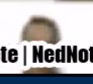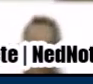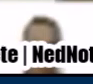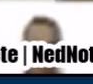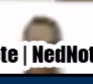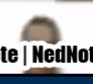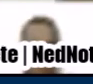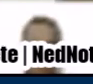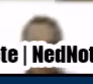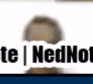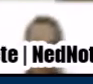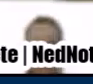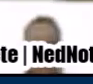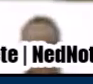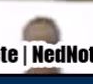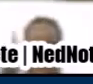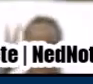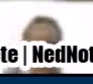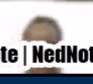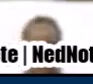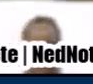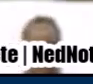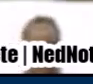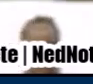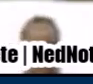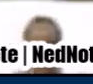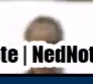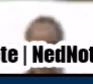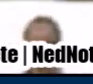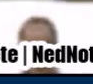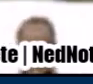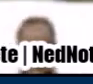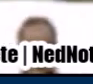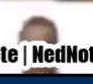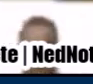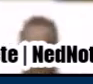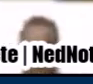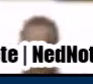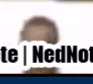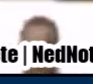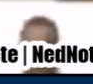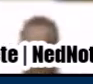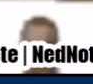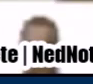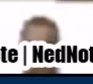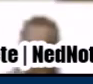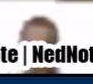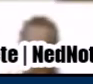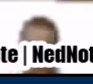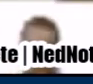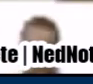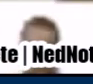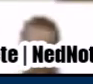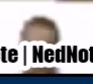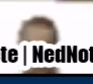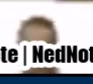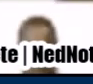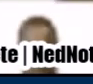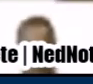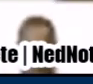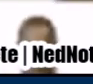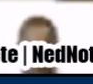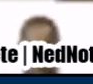libres, justas y verificables. Ahí está así lo que nos ocupa hoy, lo que nos